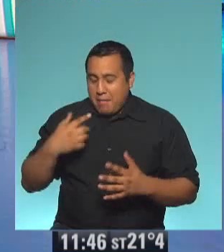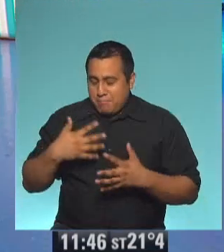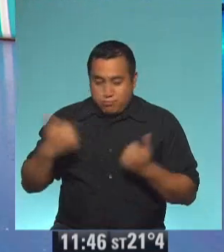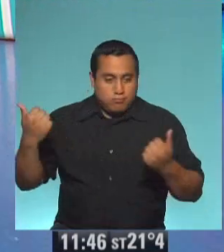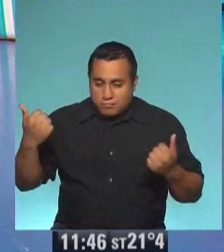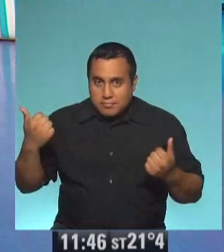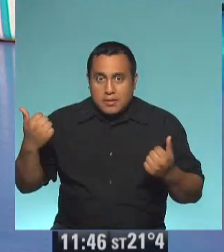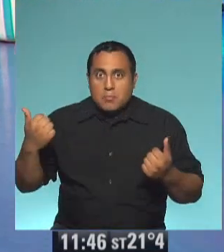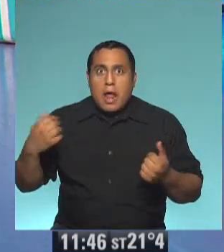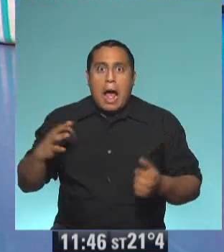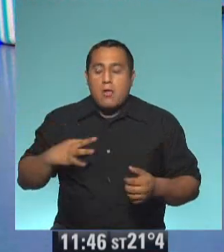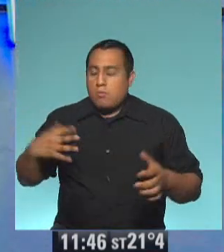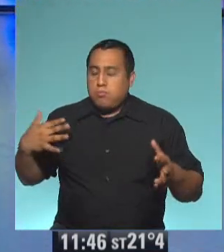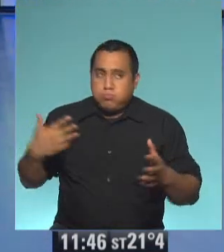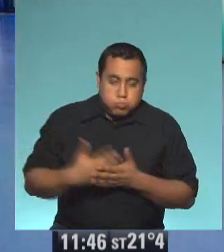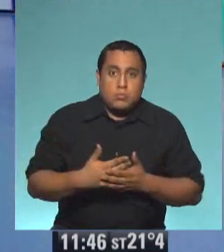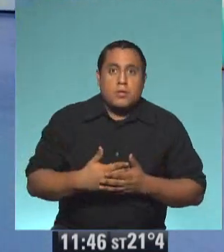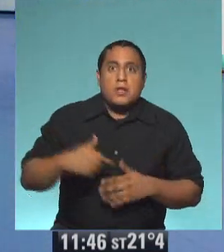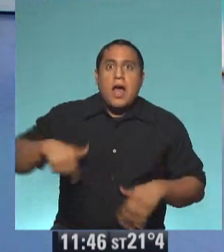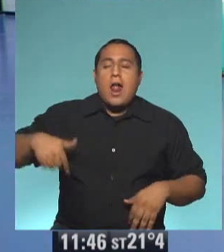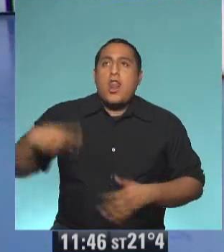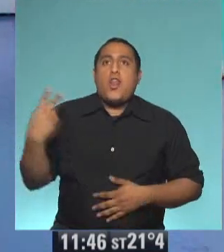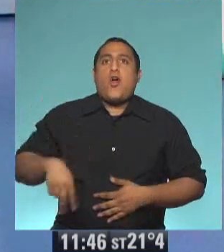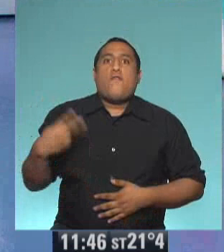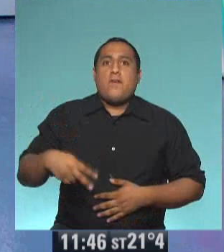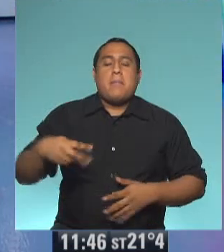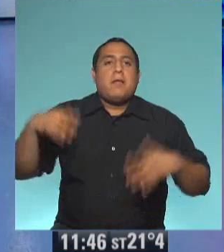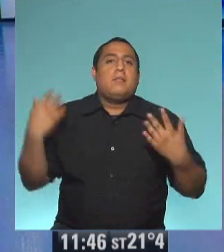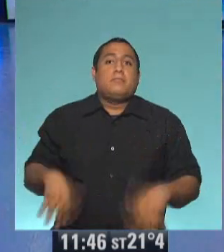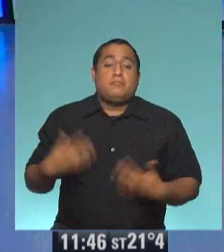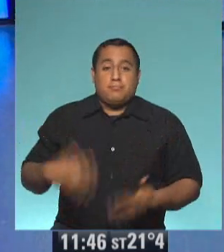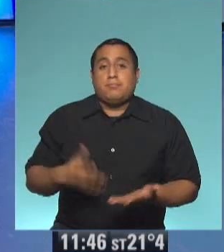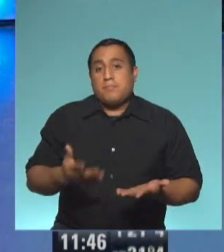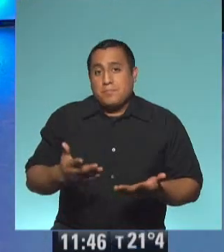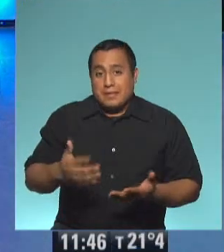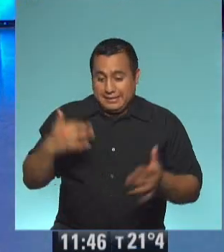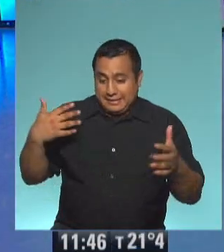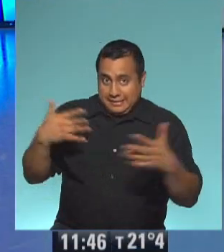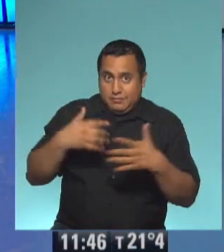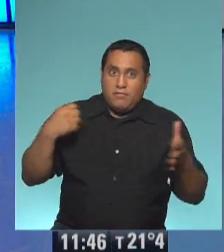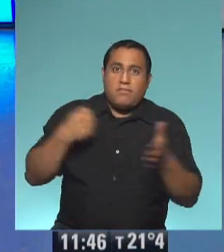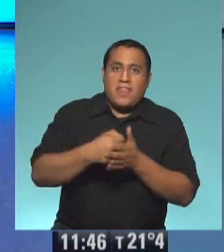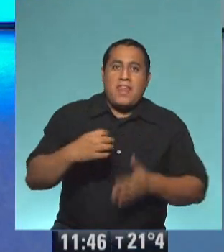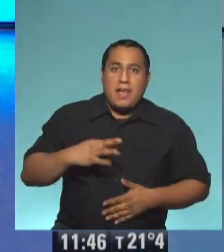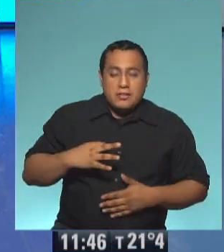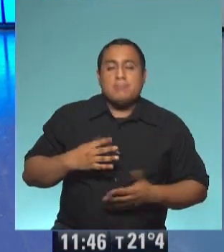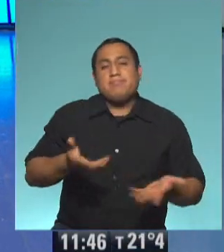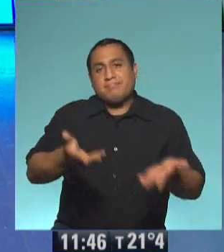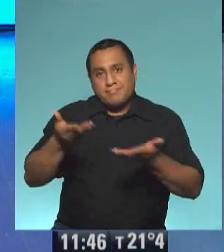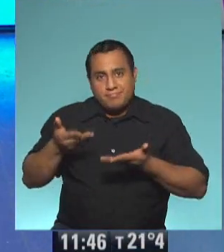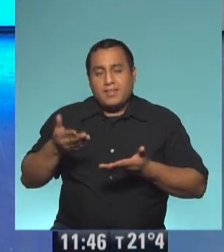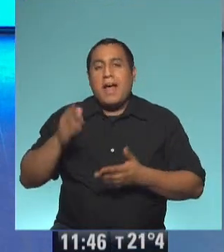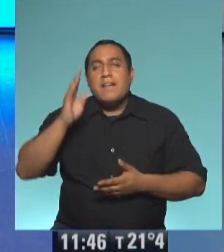sino el año, ¿no es cierto, Agus? Ya estamos en noviembre, chicos y chicas. Y como se acerca fin de año, los y las invitamos a